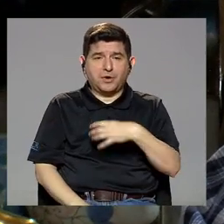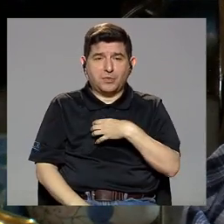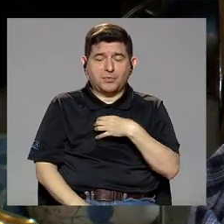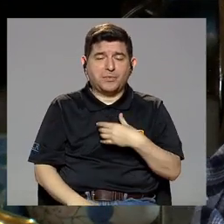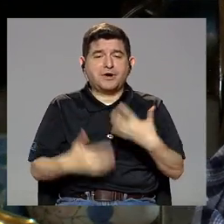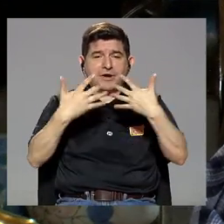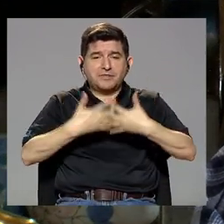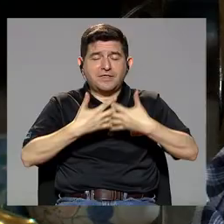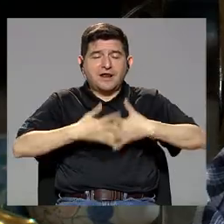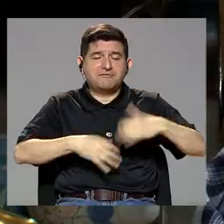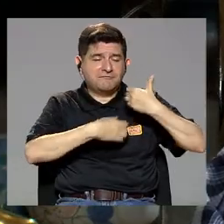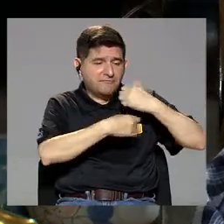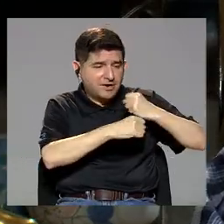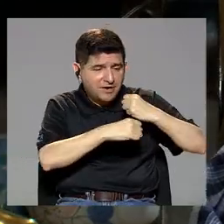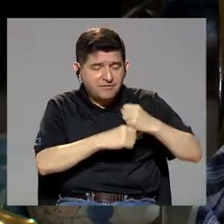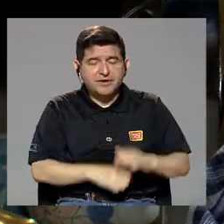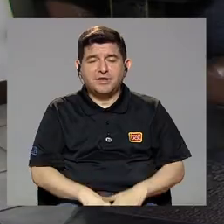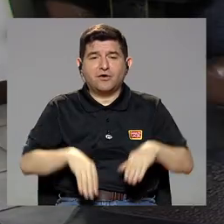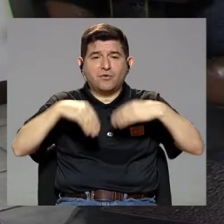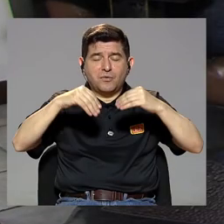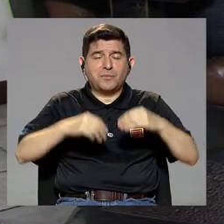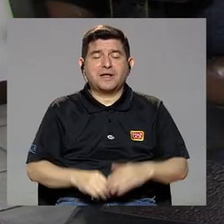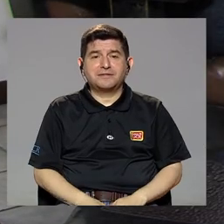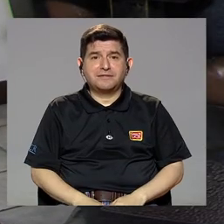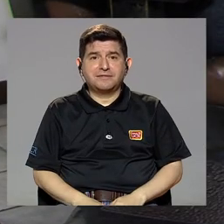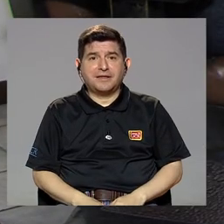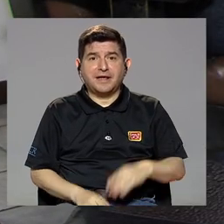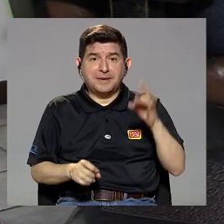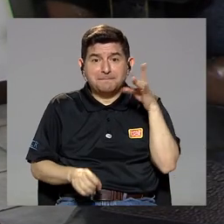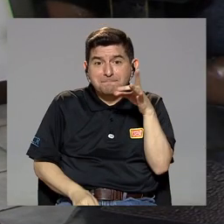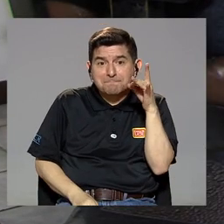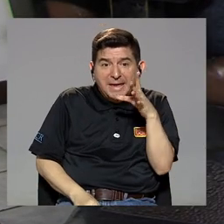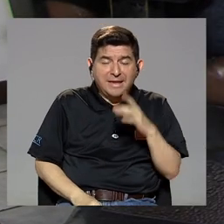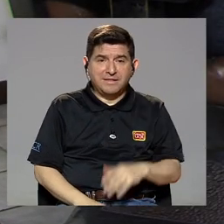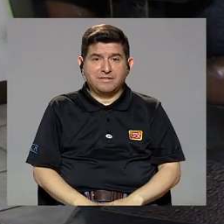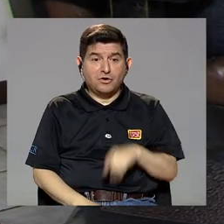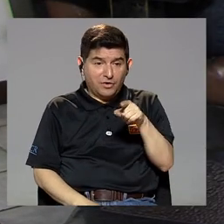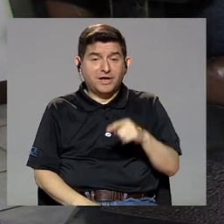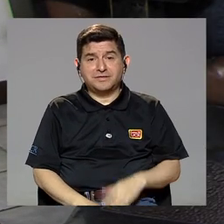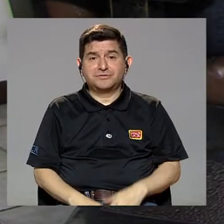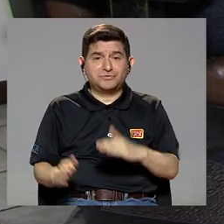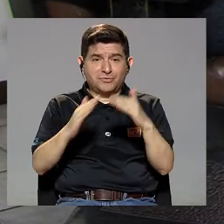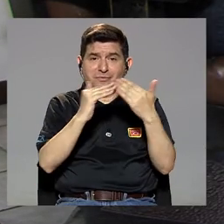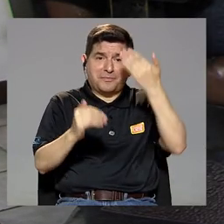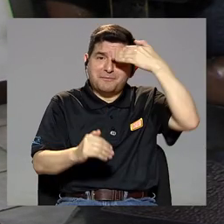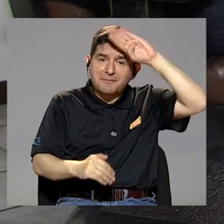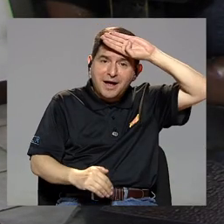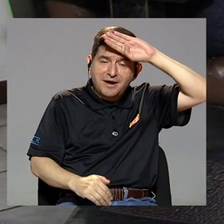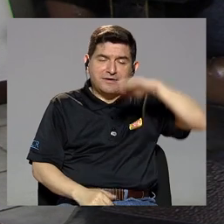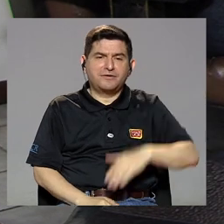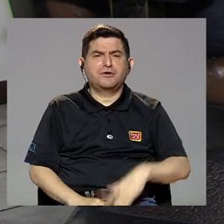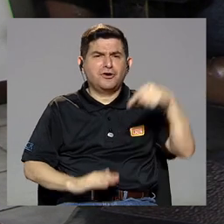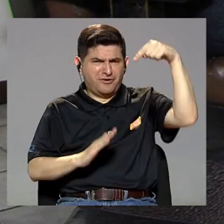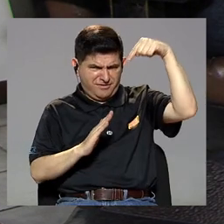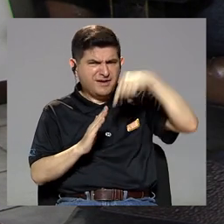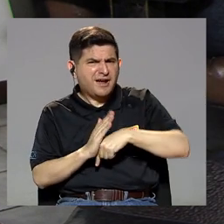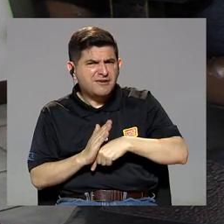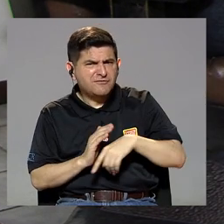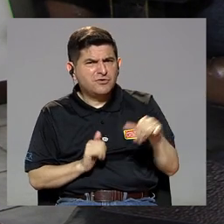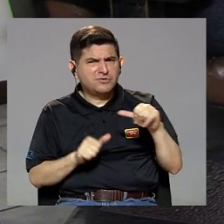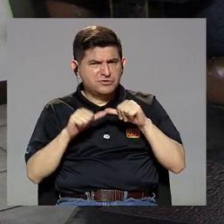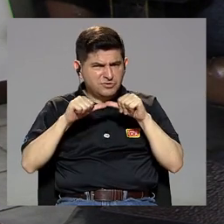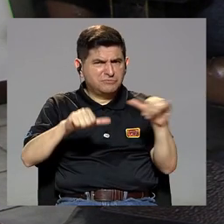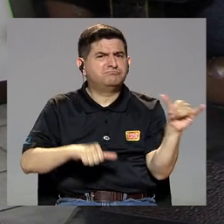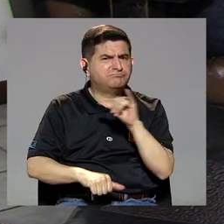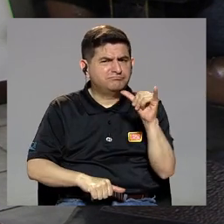escobas el que vendía vidrio eso era barrio cuba y en el fondo todavía es así